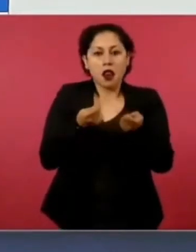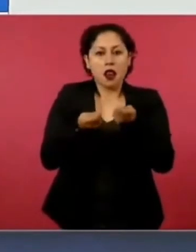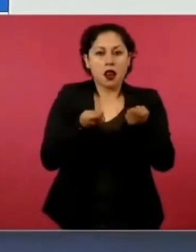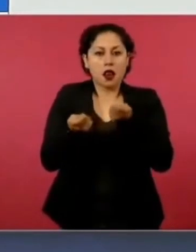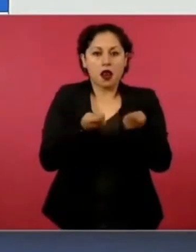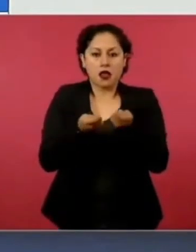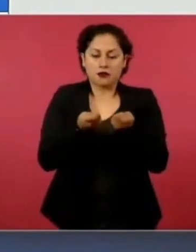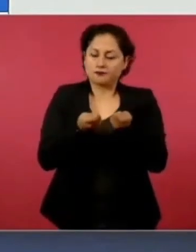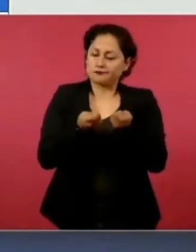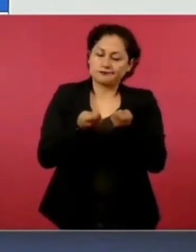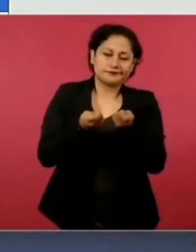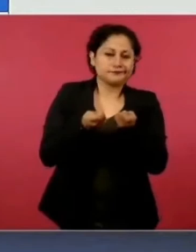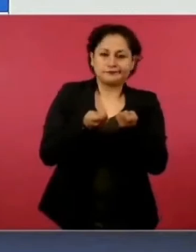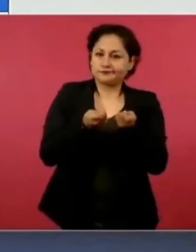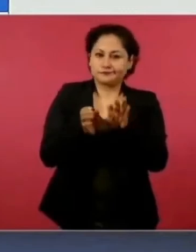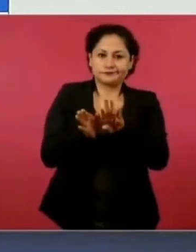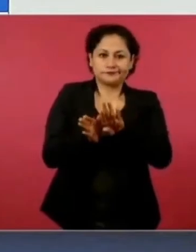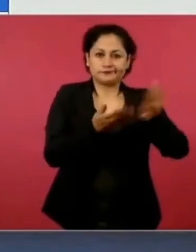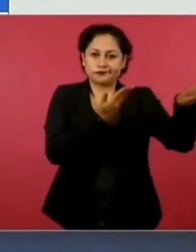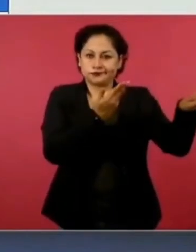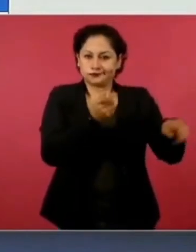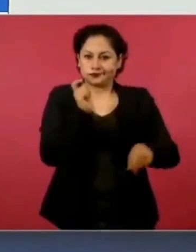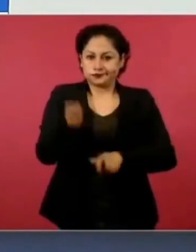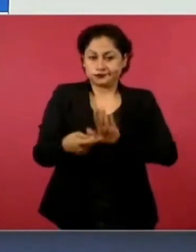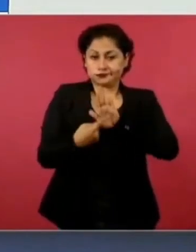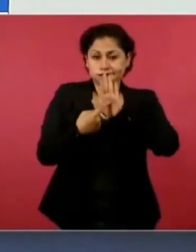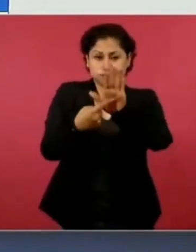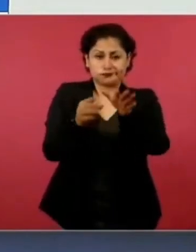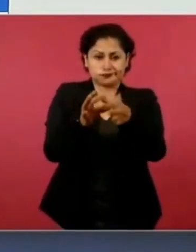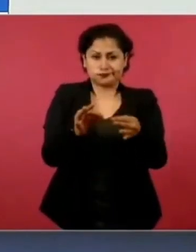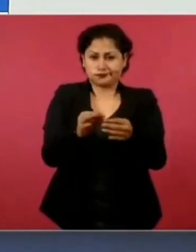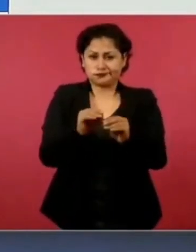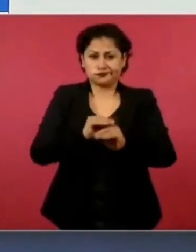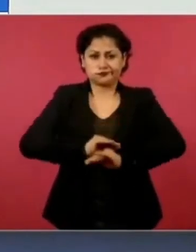tecnócratas neoliberales, pero miren la exactitud.